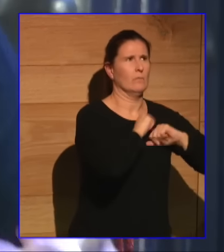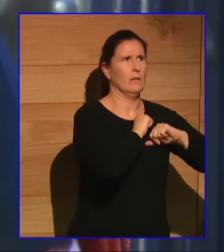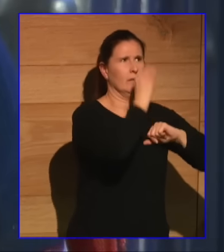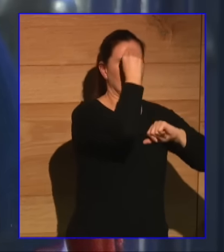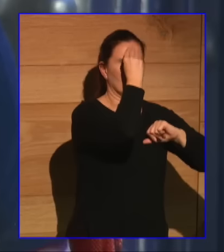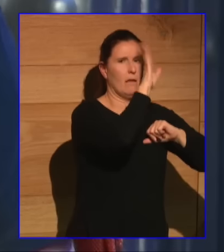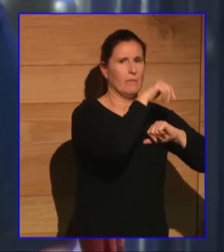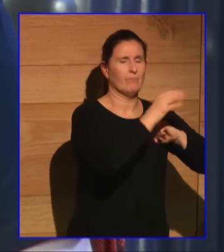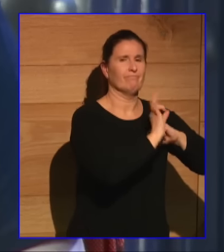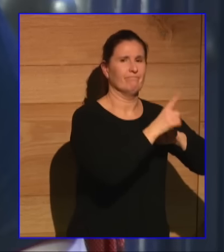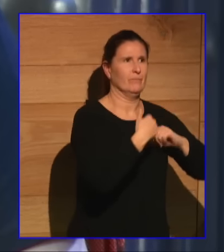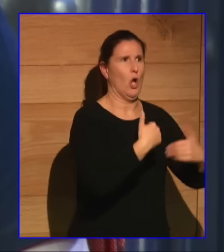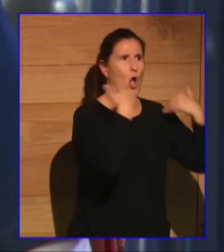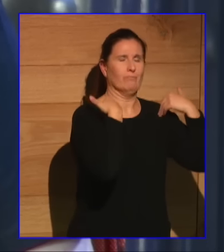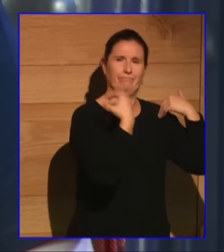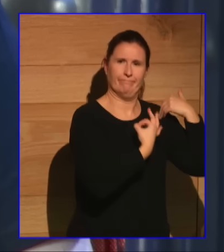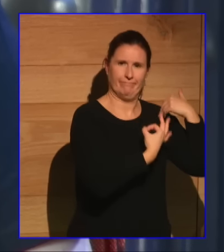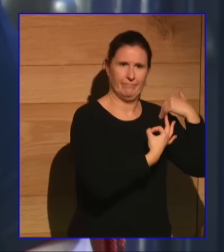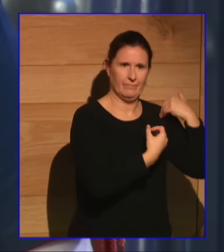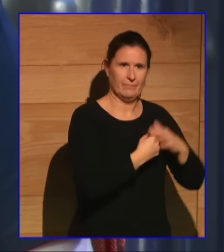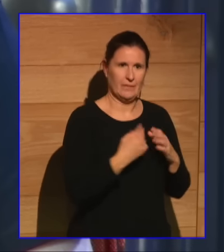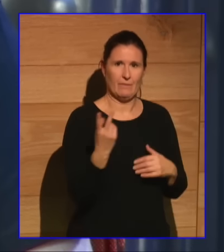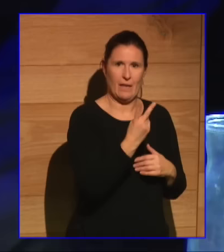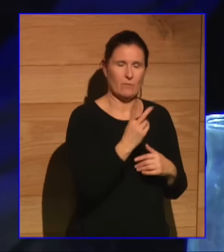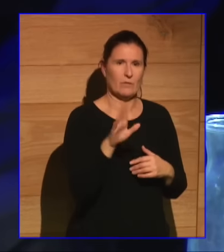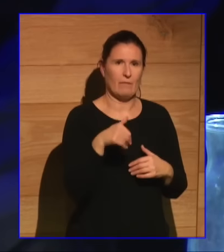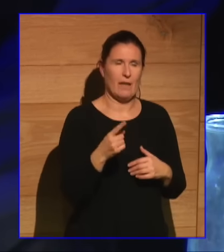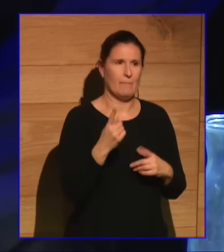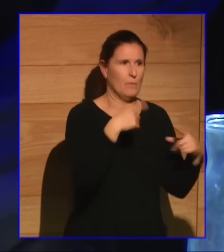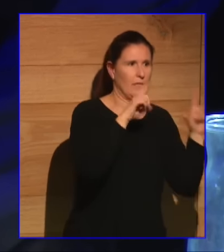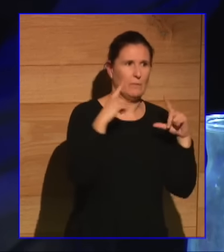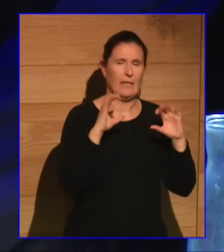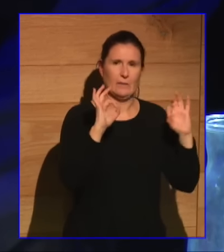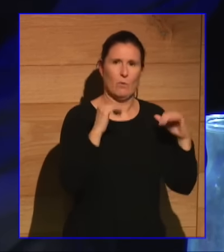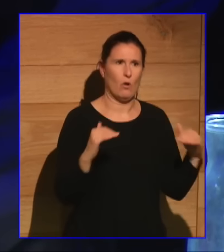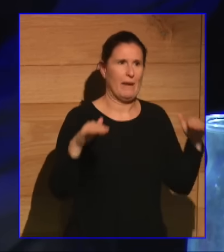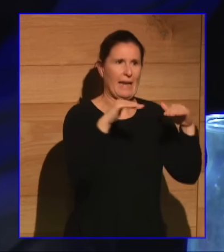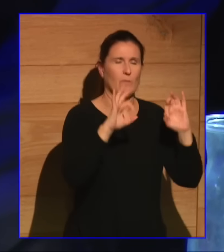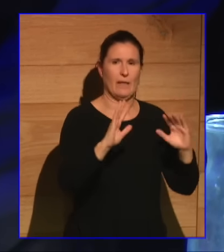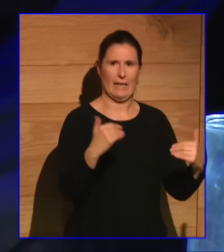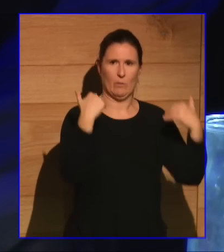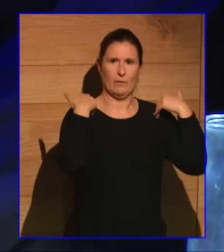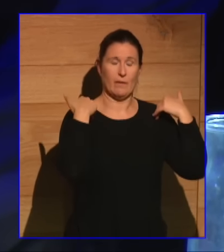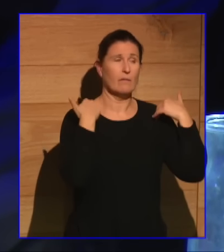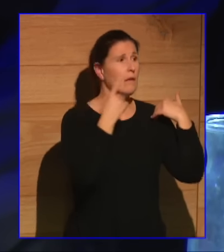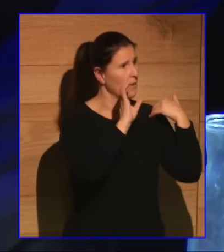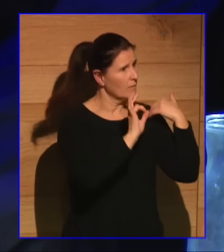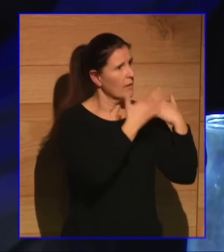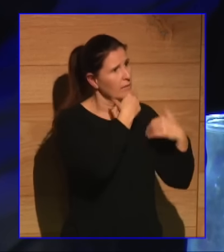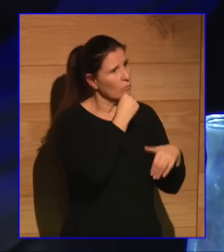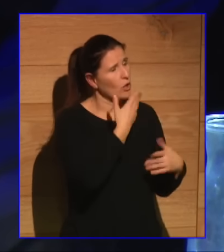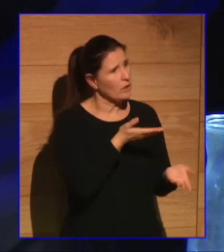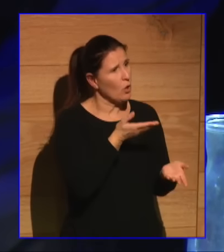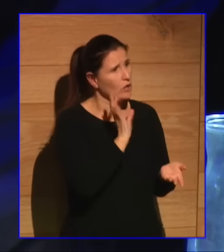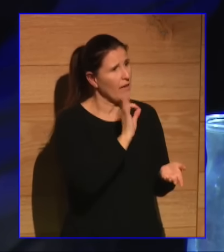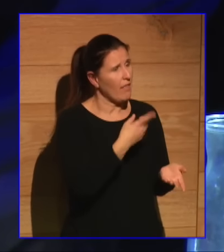si es que esta gente, si no estoy yo, ¿quién? Pero eso está guay, Juan, no nos permite decir... Es bonito, estamos de acuerdo además. Ah, pero yo ya me pongo la venda